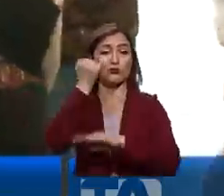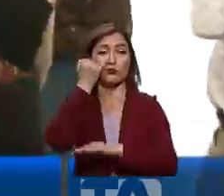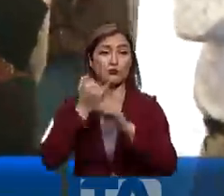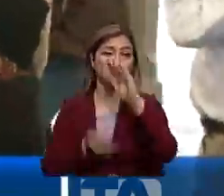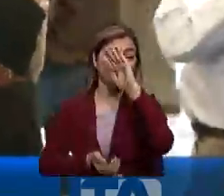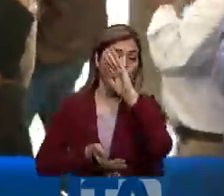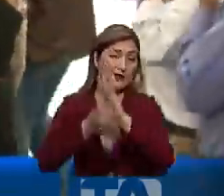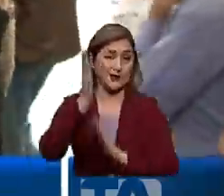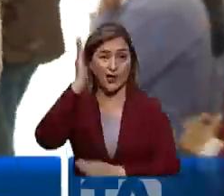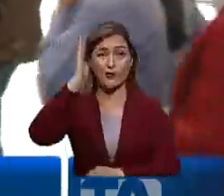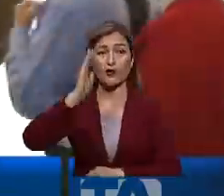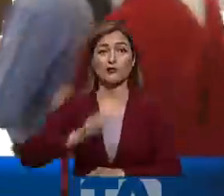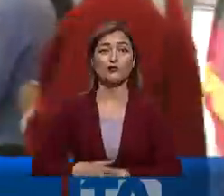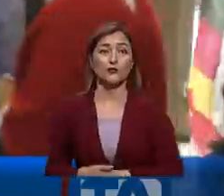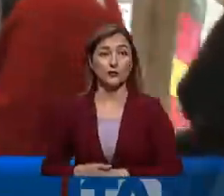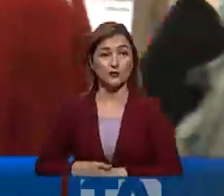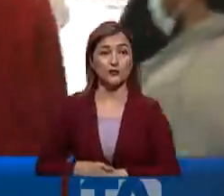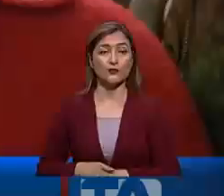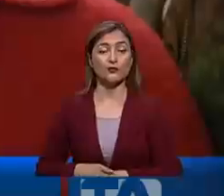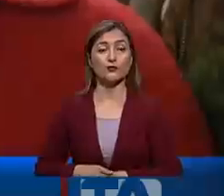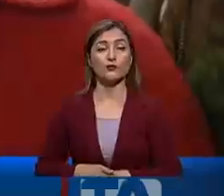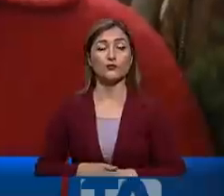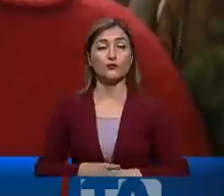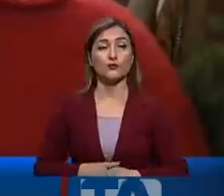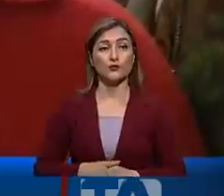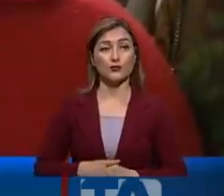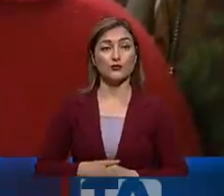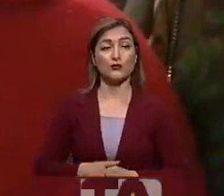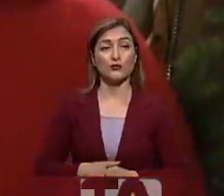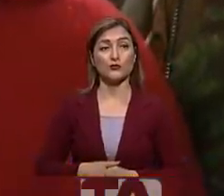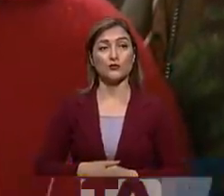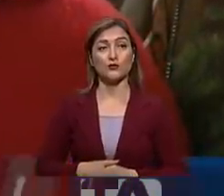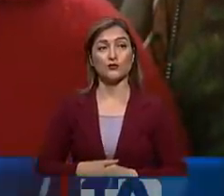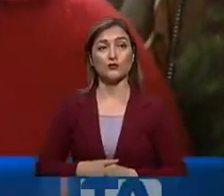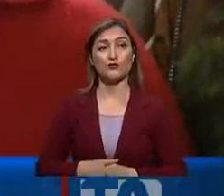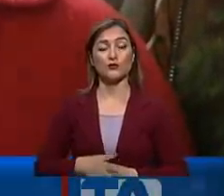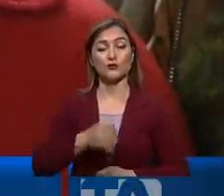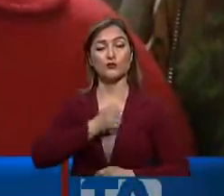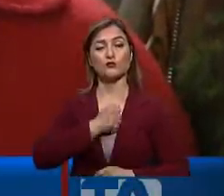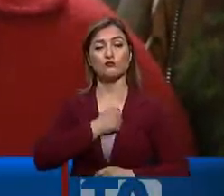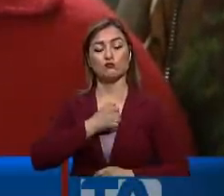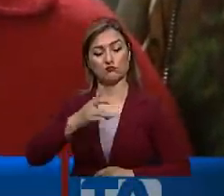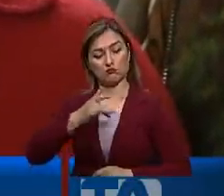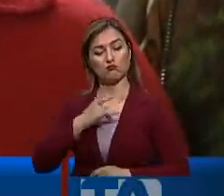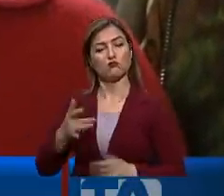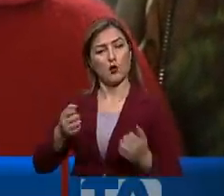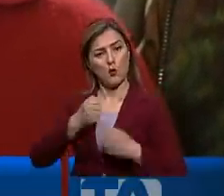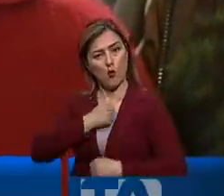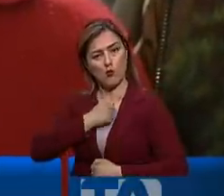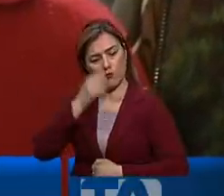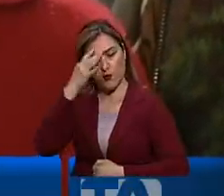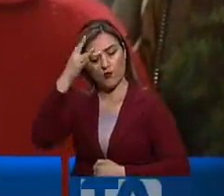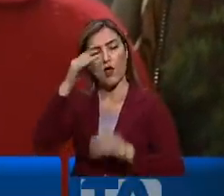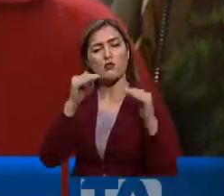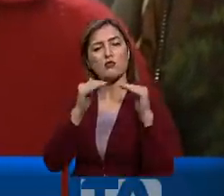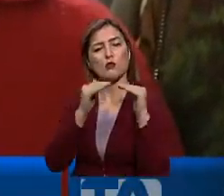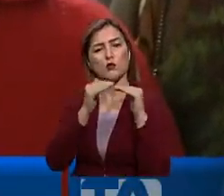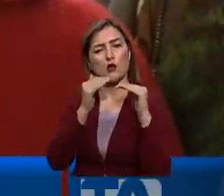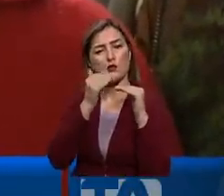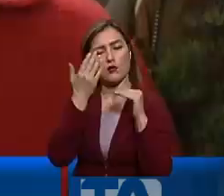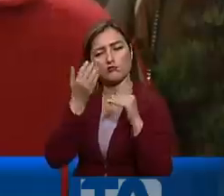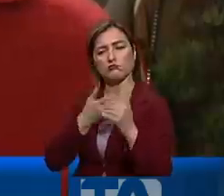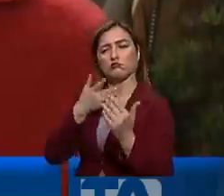retiro del Palacio de Gobierno. Por nuestro espíritu democrático hemos venido aquí